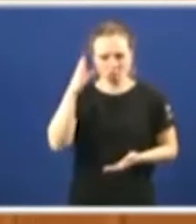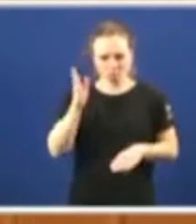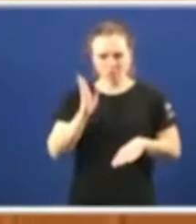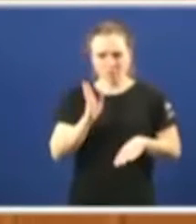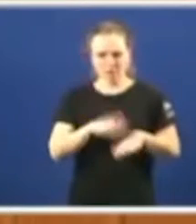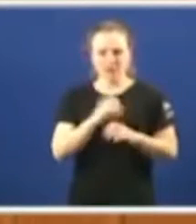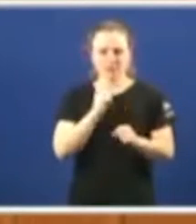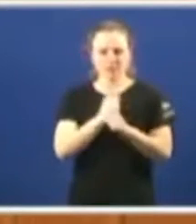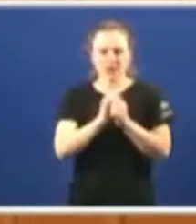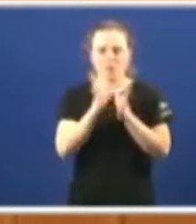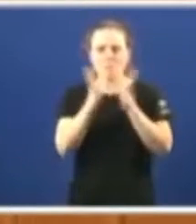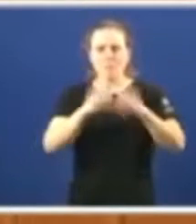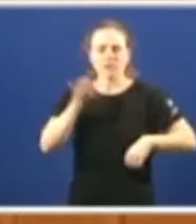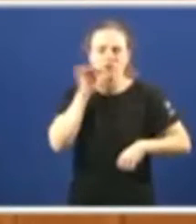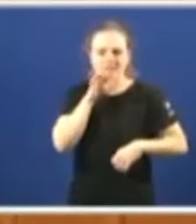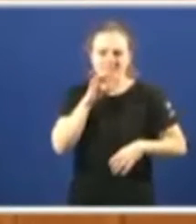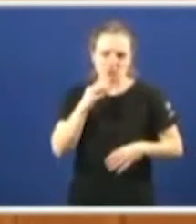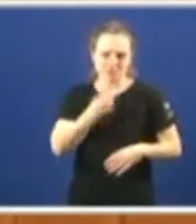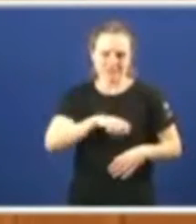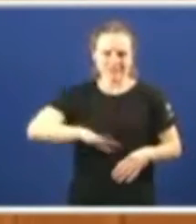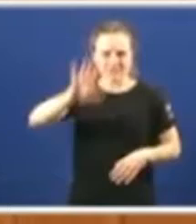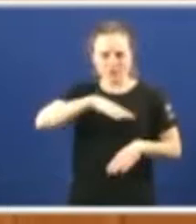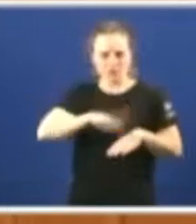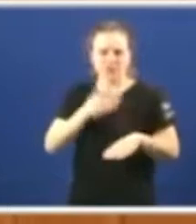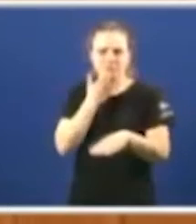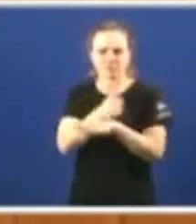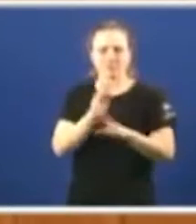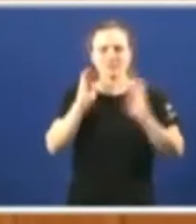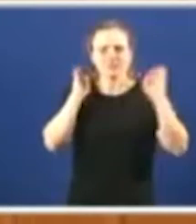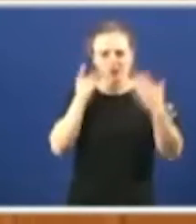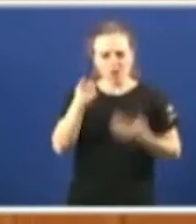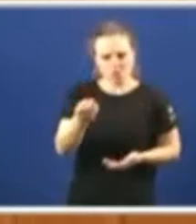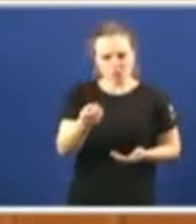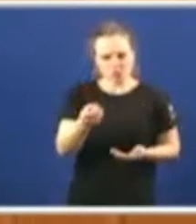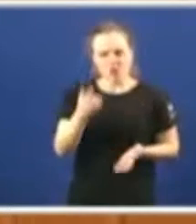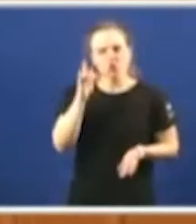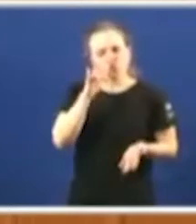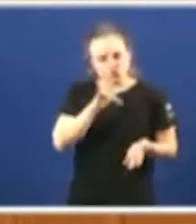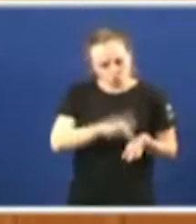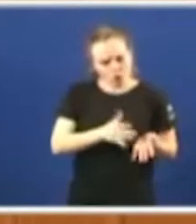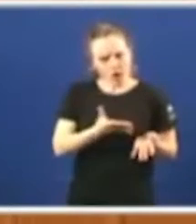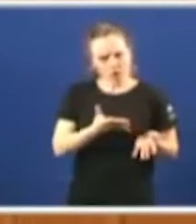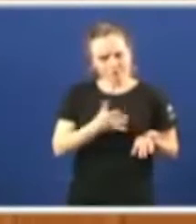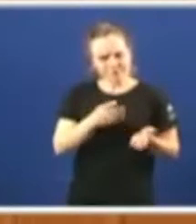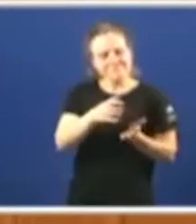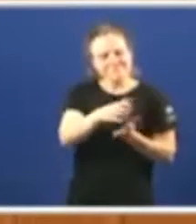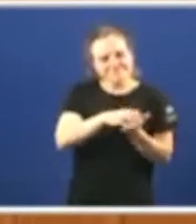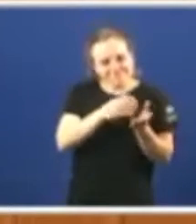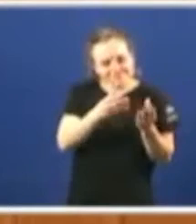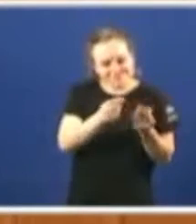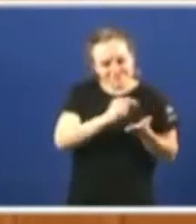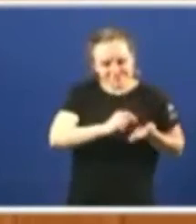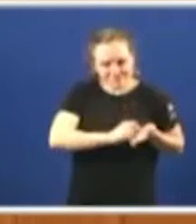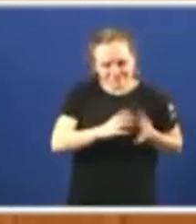Pacto Galego de Estado para levar ao Senado. O problema é que chegamos a acordos, chegamos a moitos acordos por escrito. Cal foi a